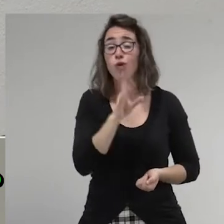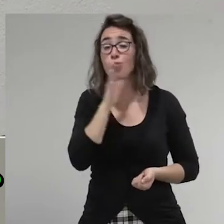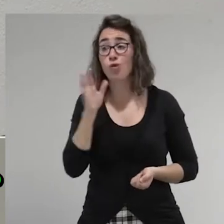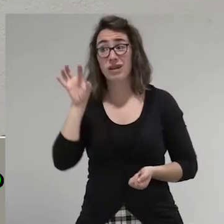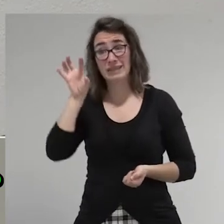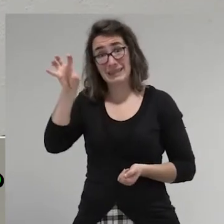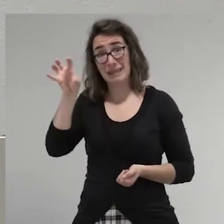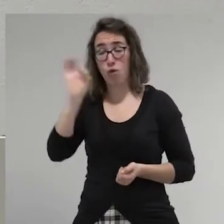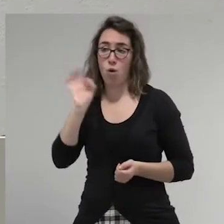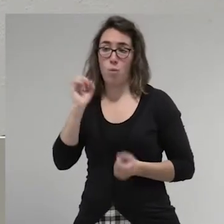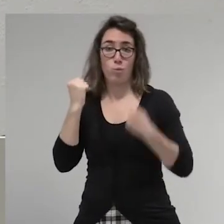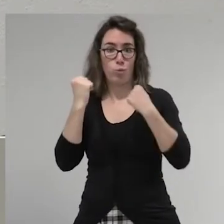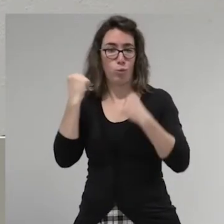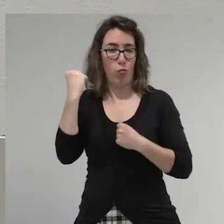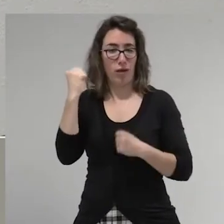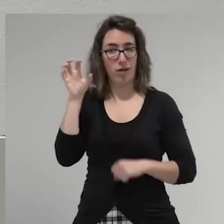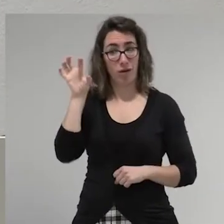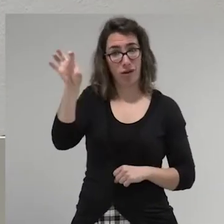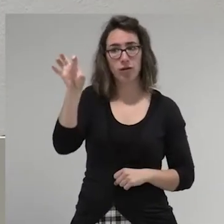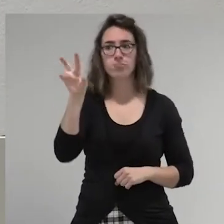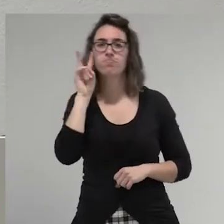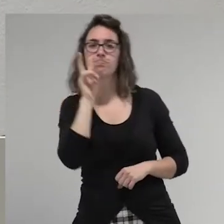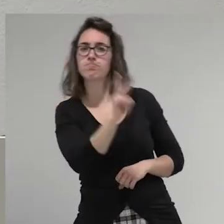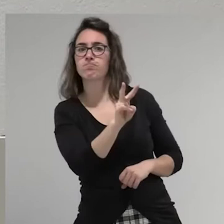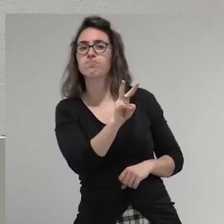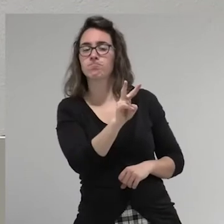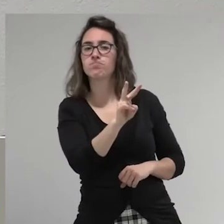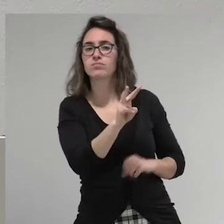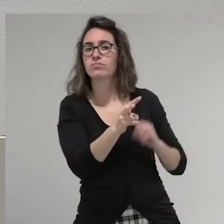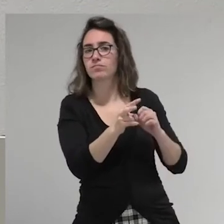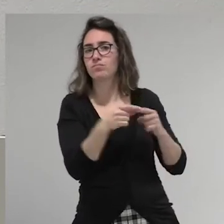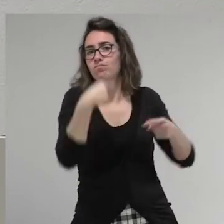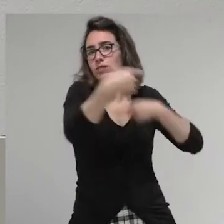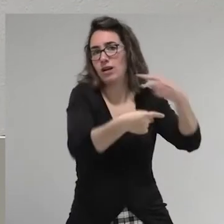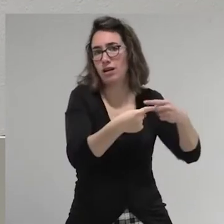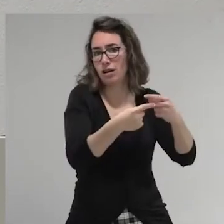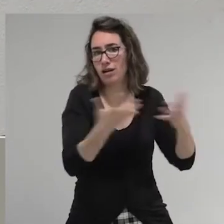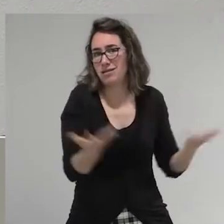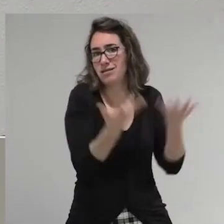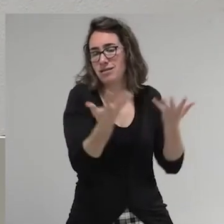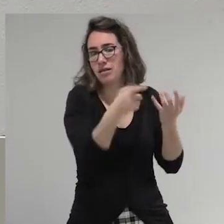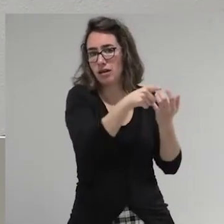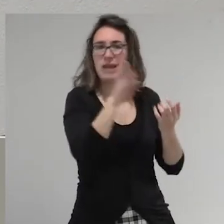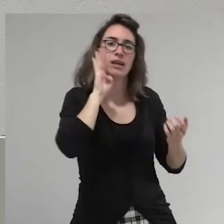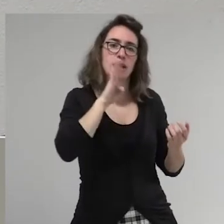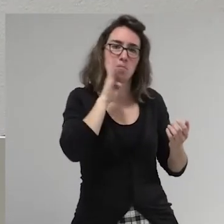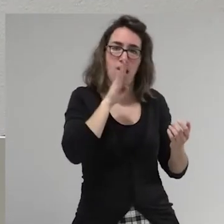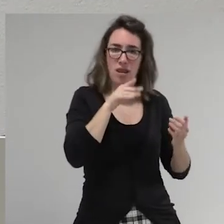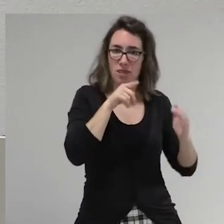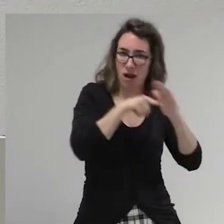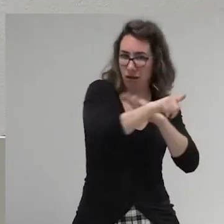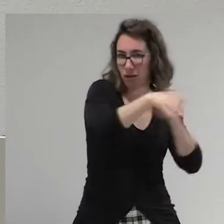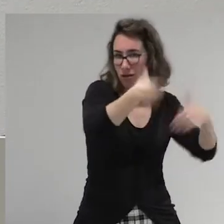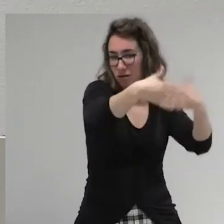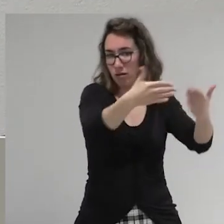las instancias de poder pueden producir la criminalidad o la criminalización de estos sujetos, ¿no?